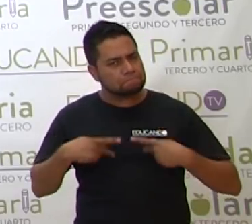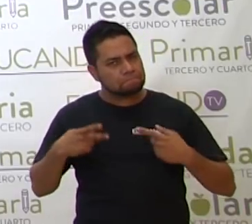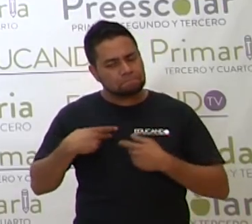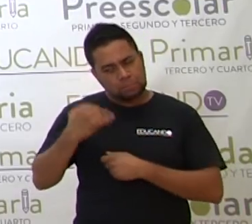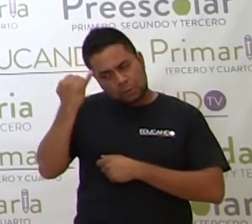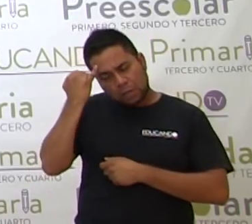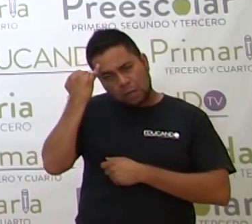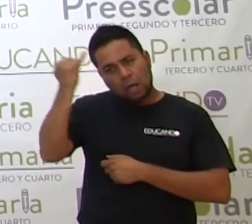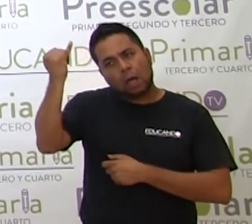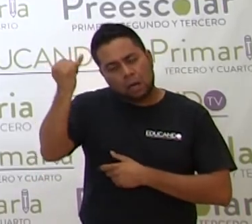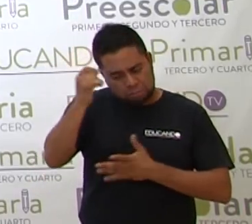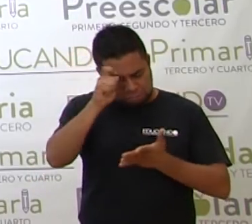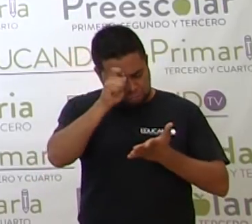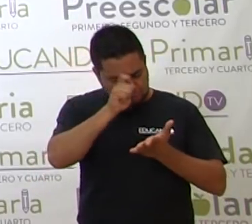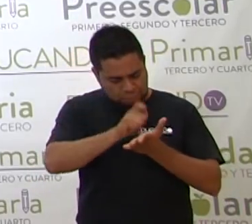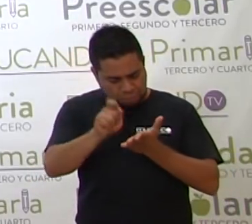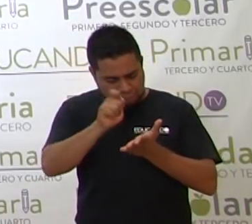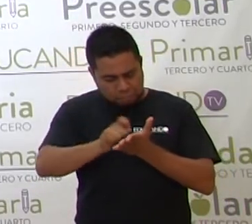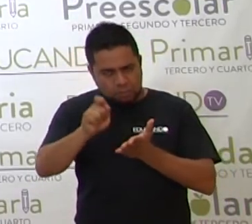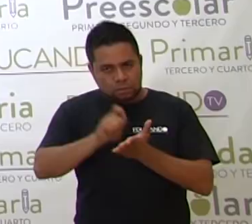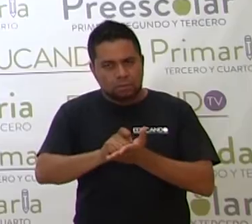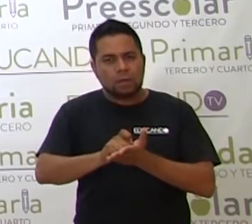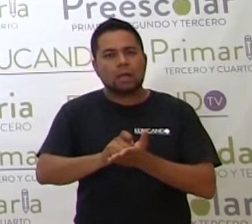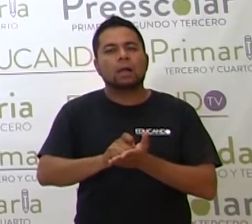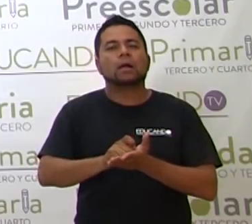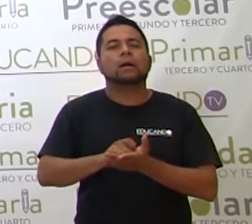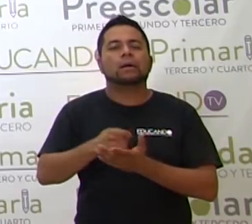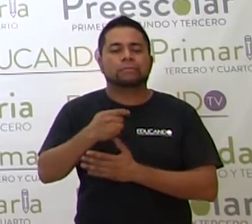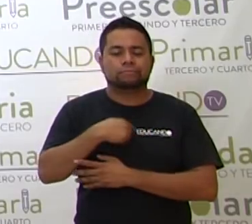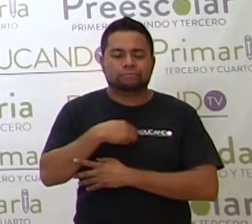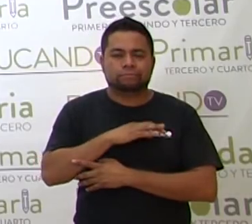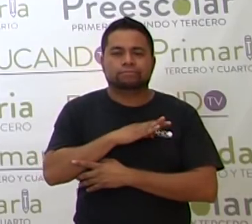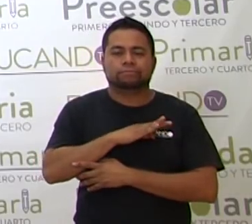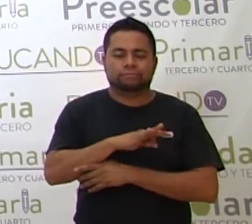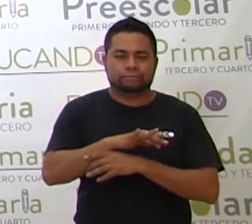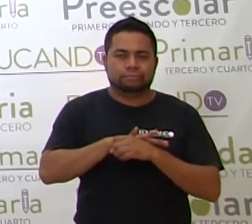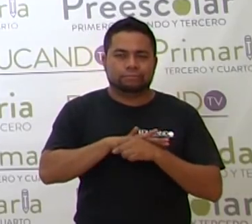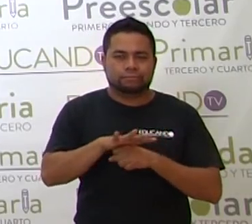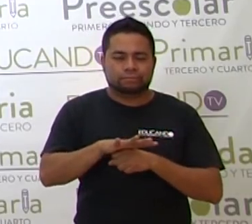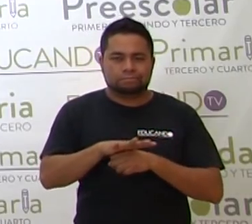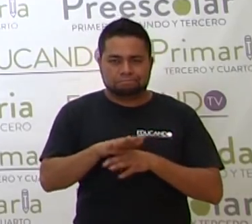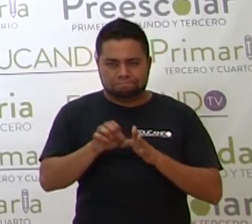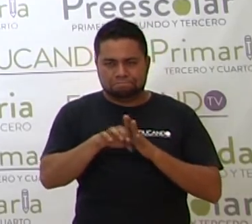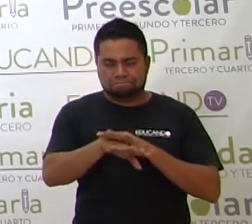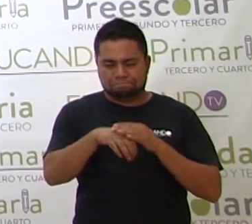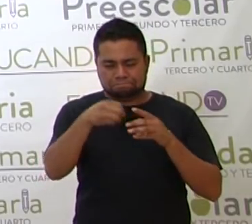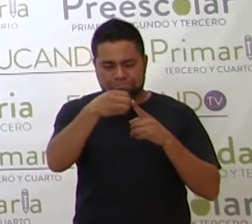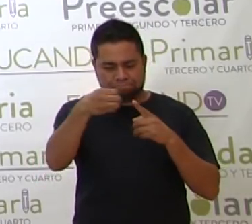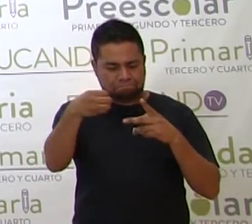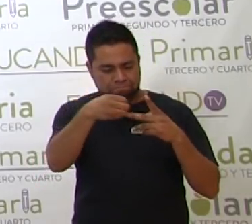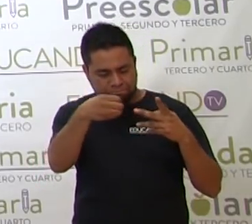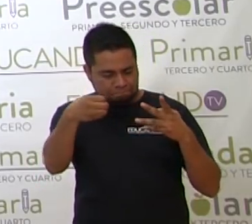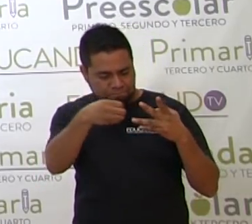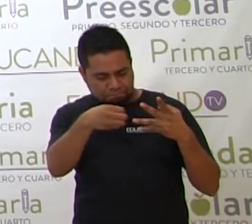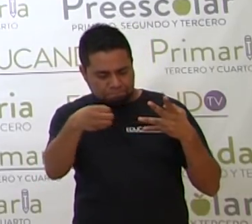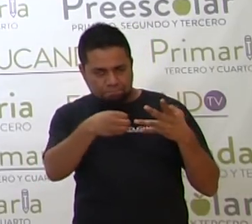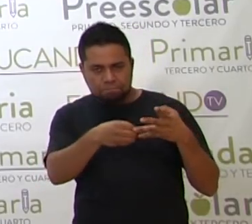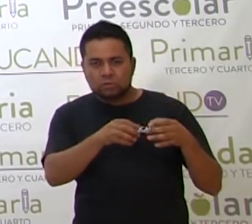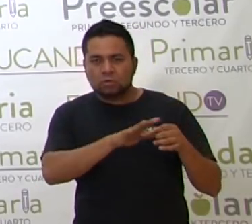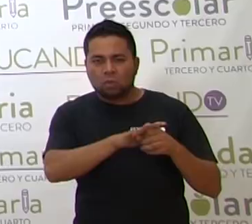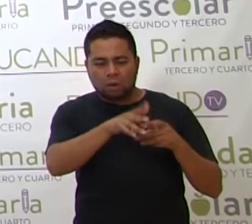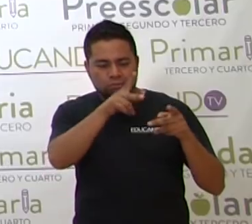texto va a enumerar, bien, las partes